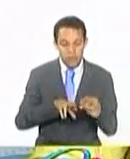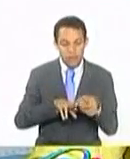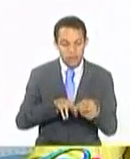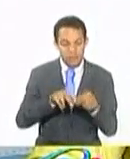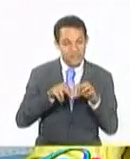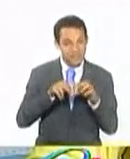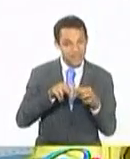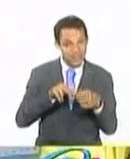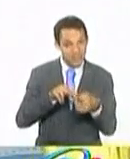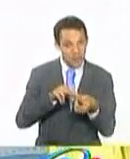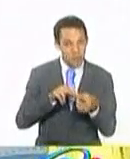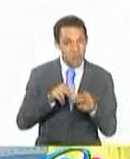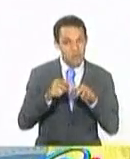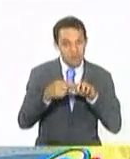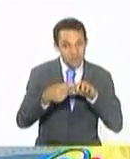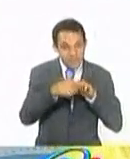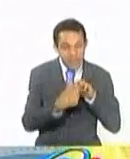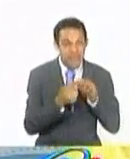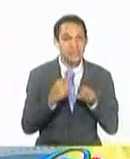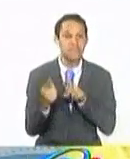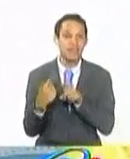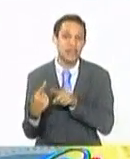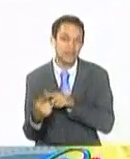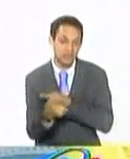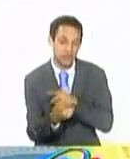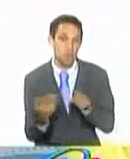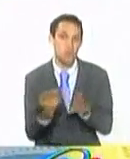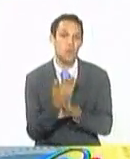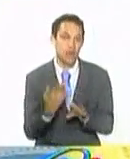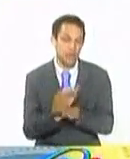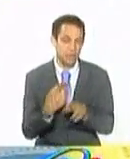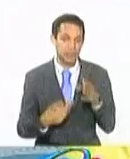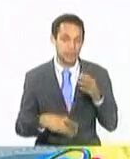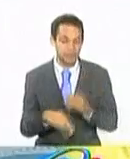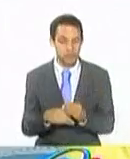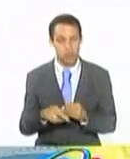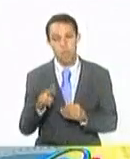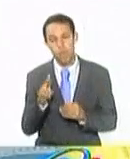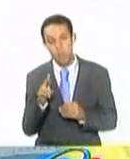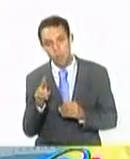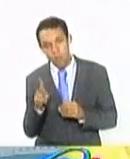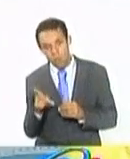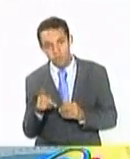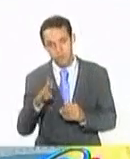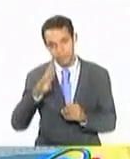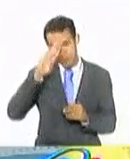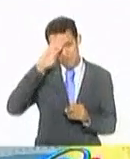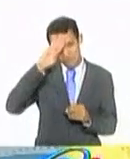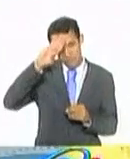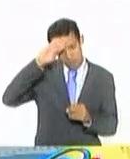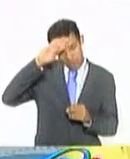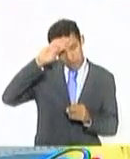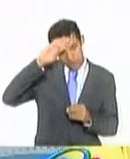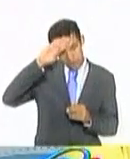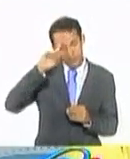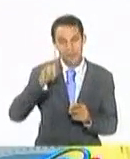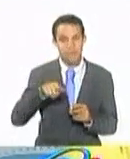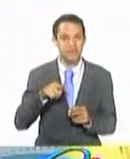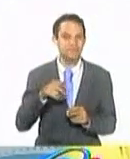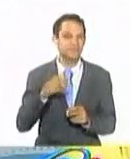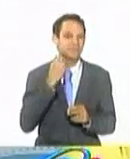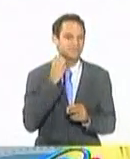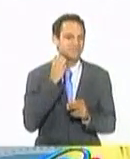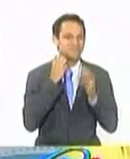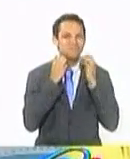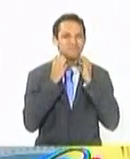ya existen otros diagnósticos diferenciales como la fiebre reumática que es por la amigdalitis